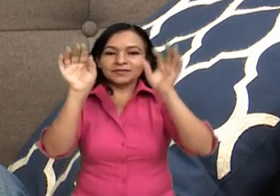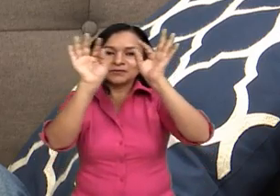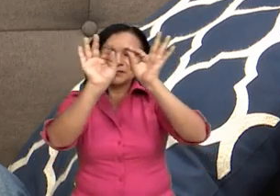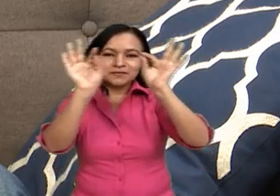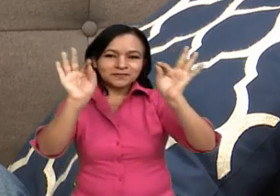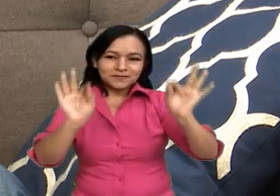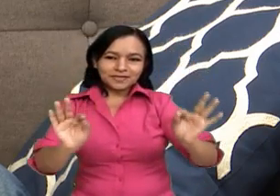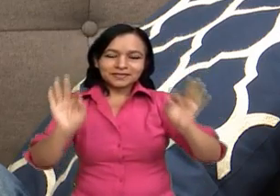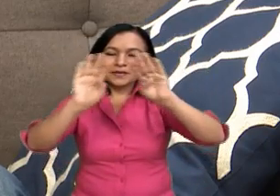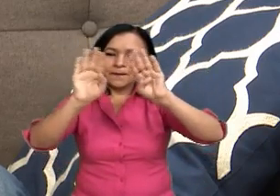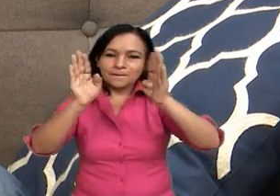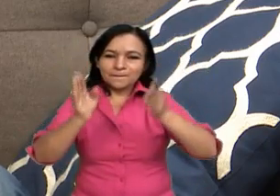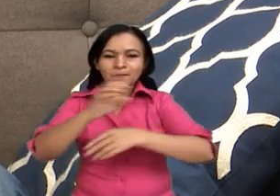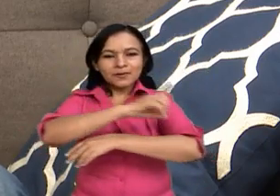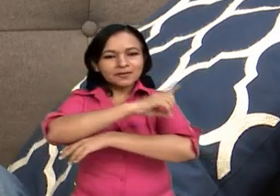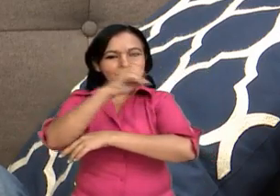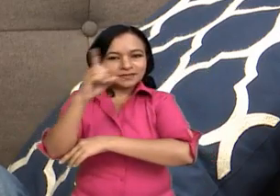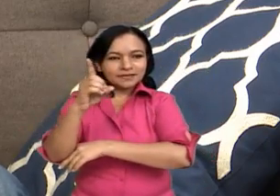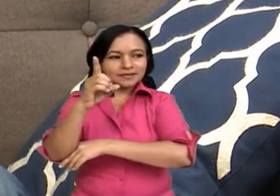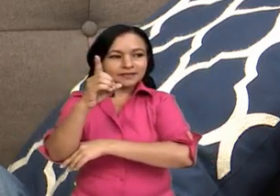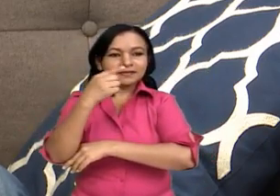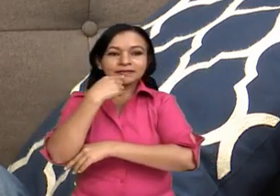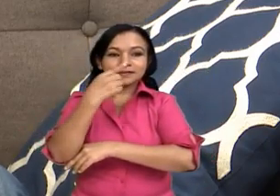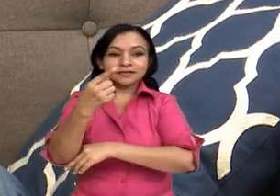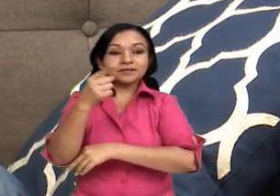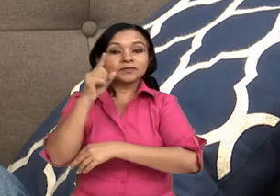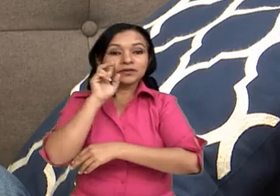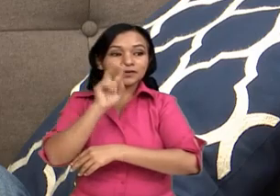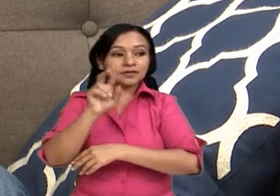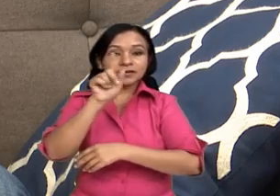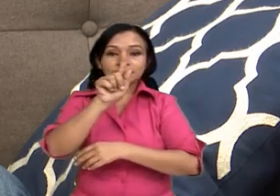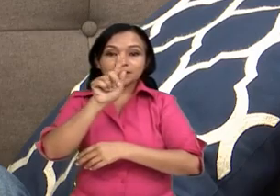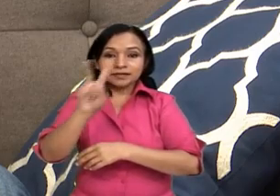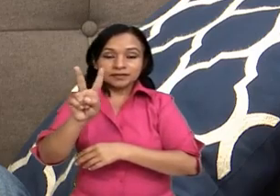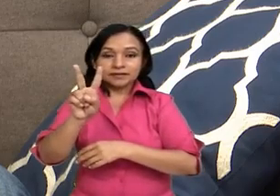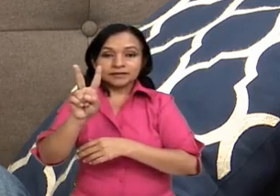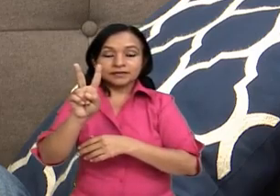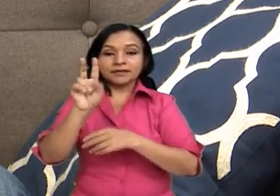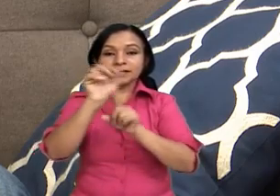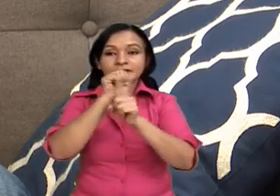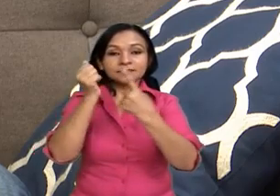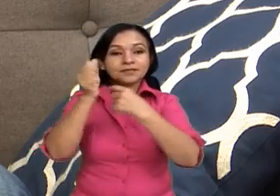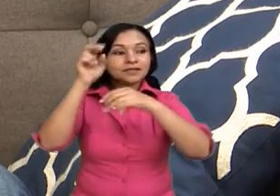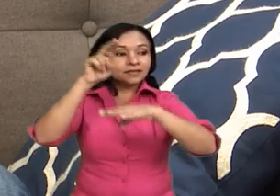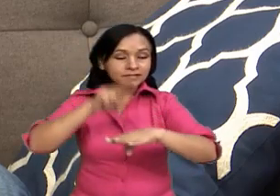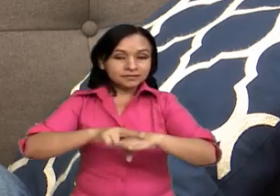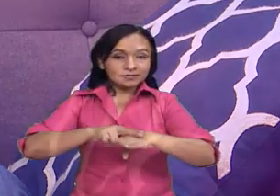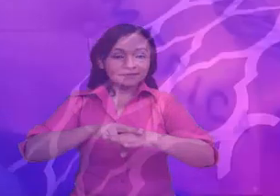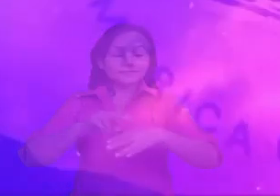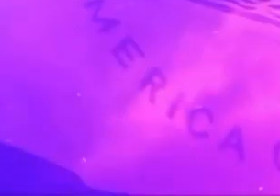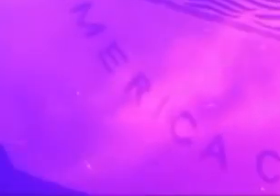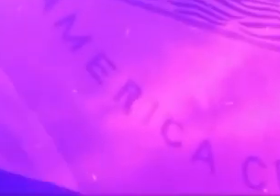felicitamos a las mujeres hoy en su día. Le invitamos a que se quede en sintonía del canal parlamentario, el canal de la Asamblea Nacional.